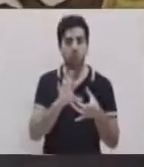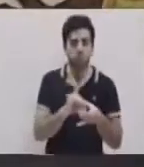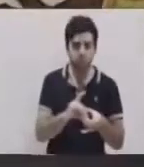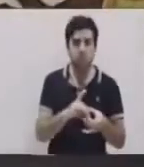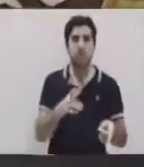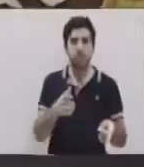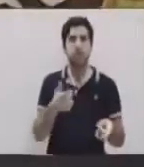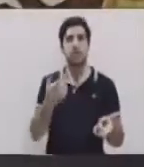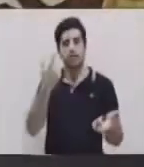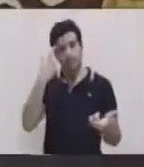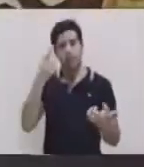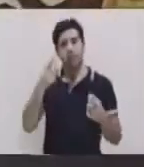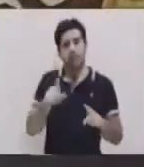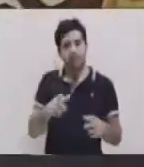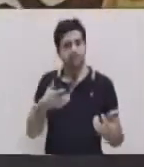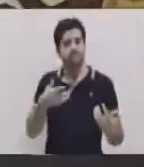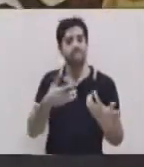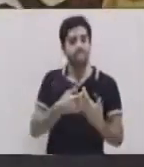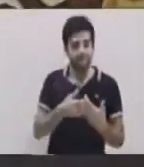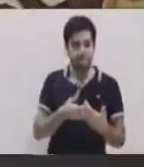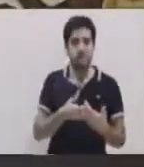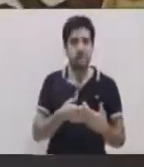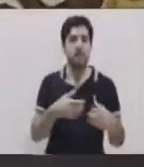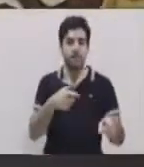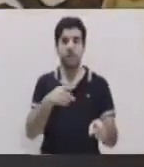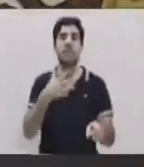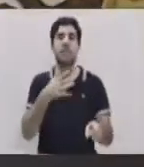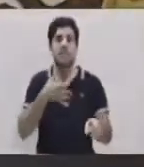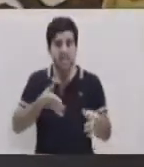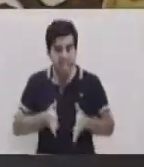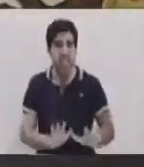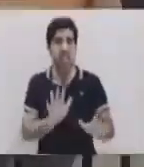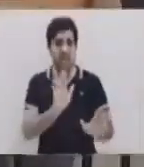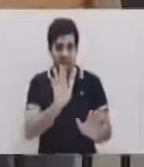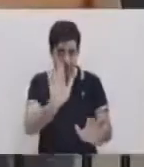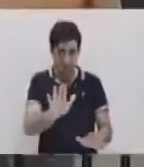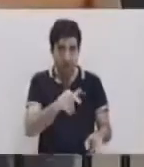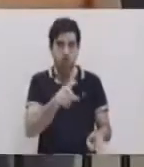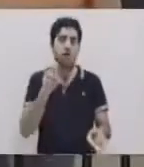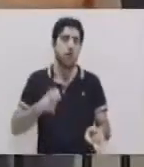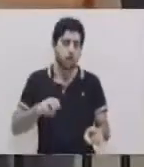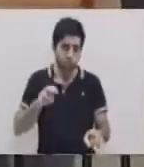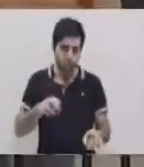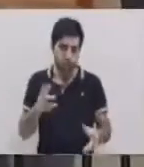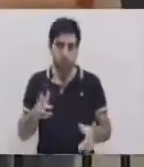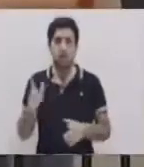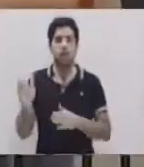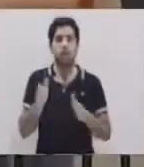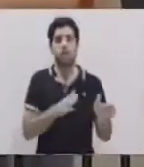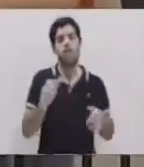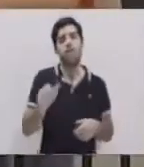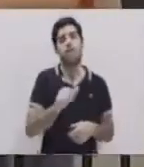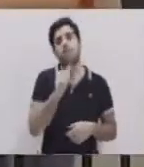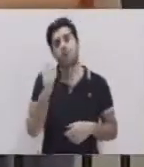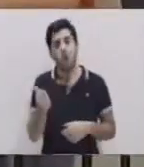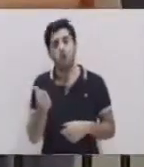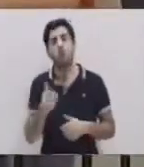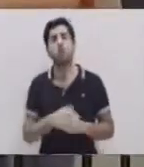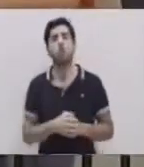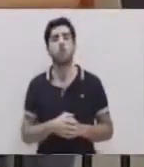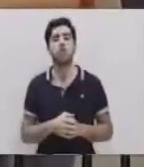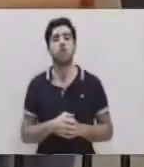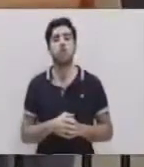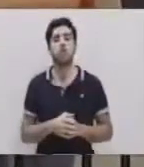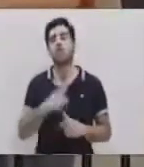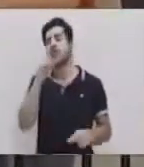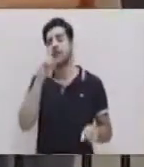conectando contigo. Eso es algo que creo yo que nuestros hijos necesitan de nosotros. Otro que yo te podría mencionar es